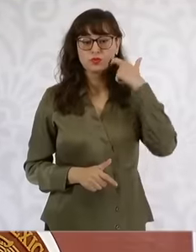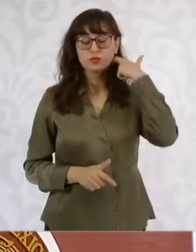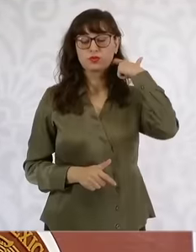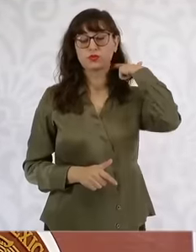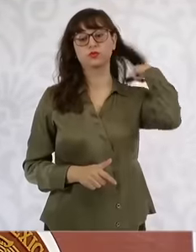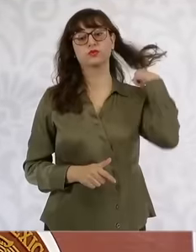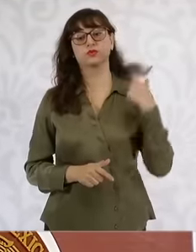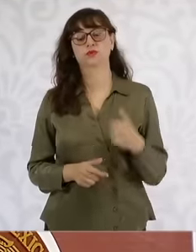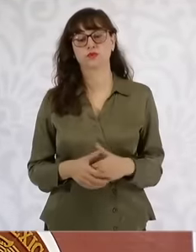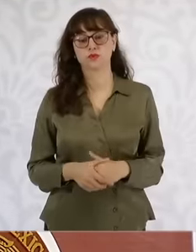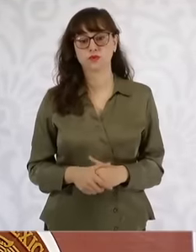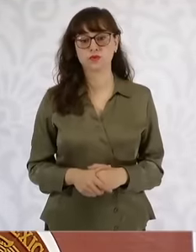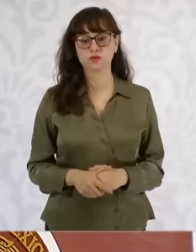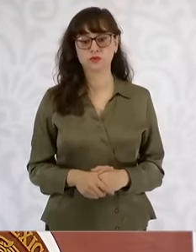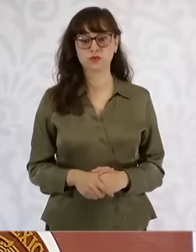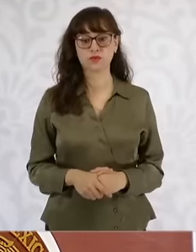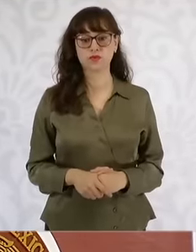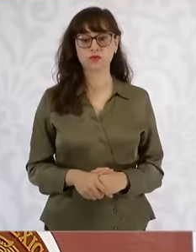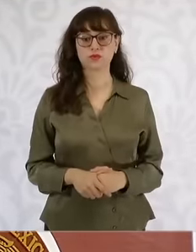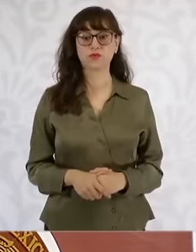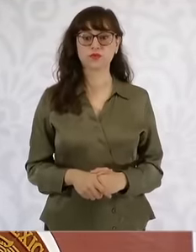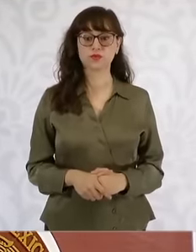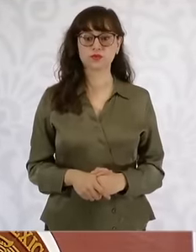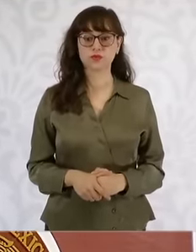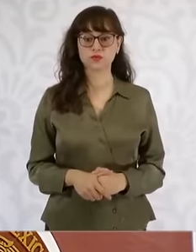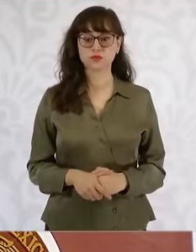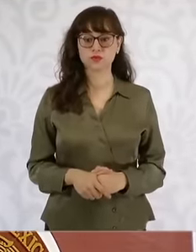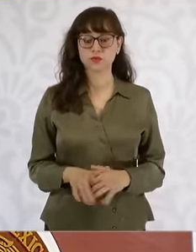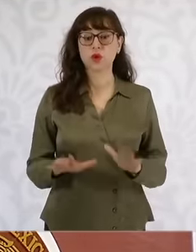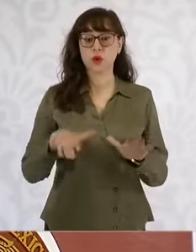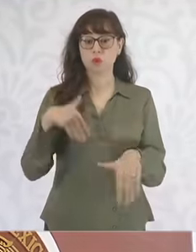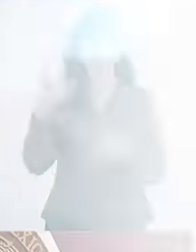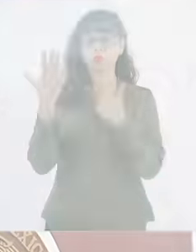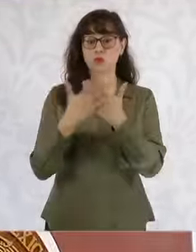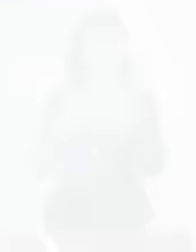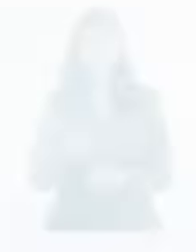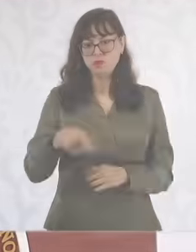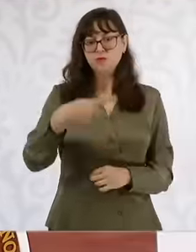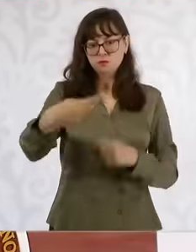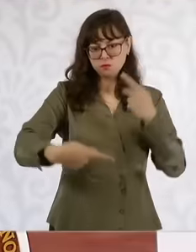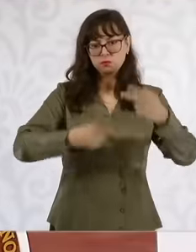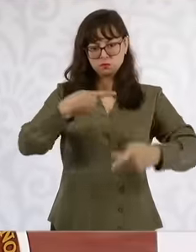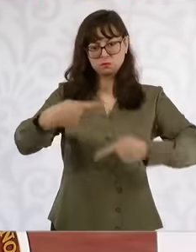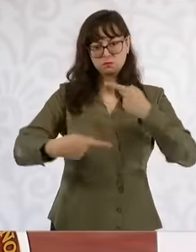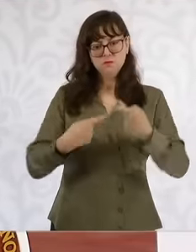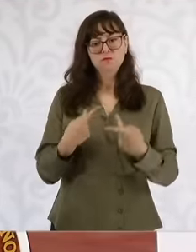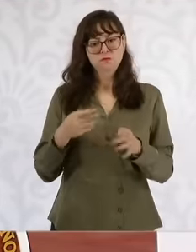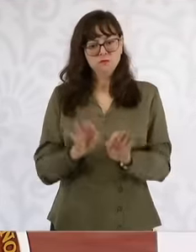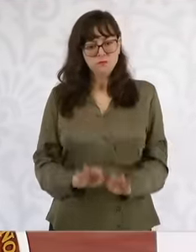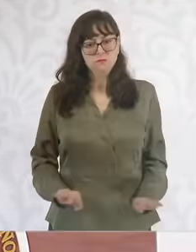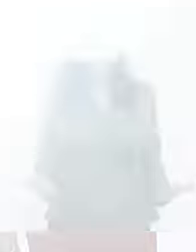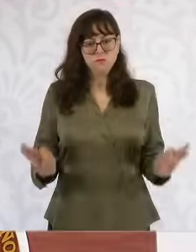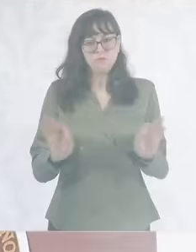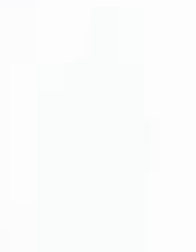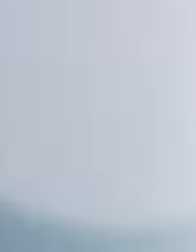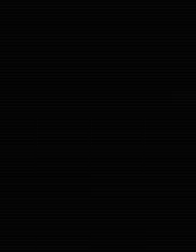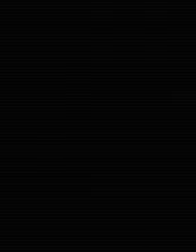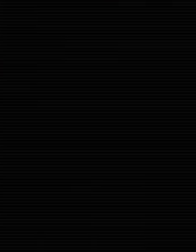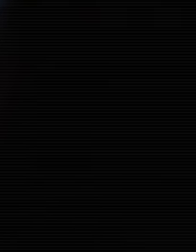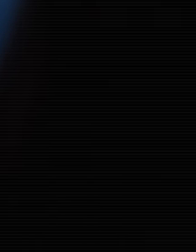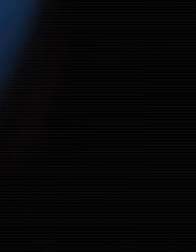El gobierno de México dio a conocer los primeros detalles sobre la participación de la presidenta Claudia Sheinbaum Pardo en su